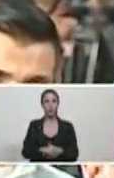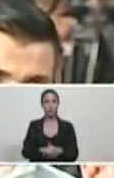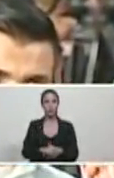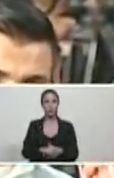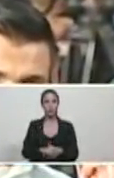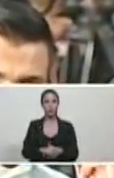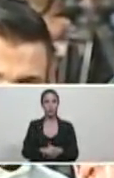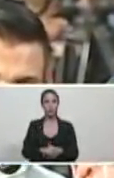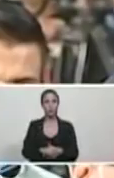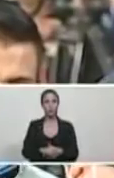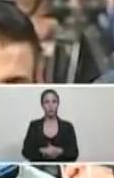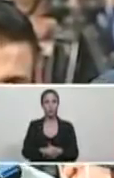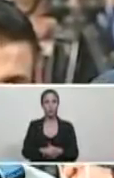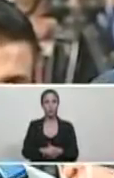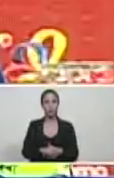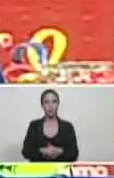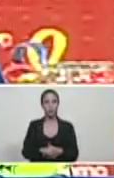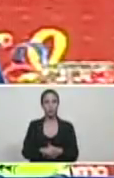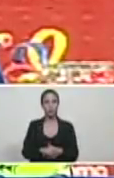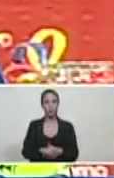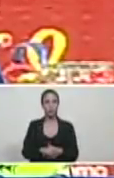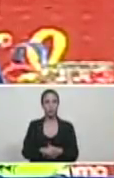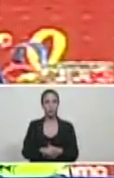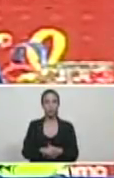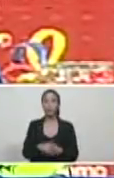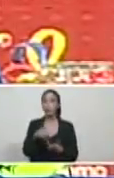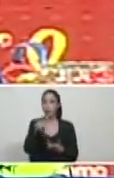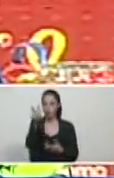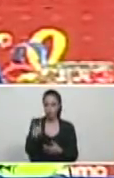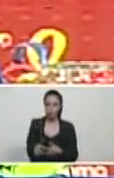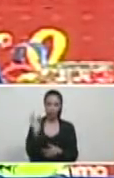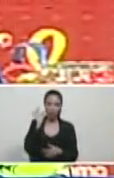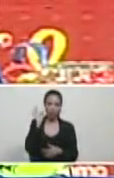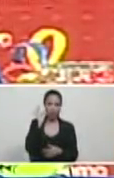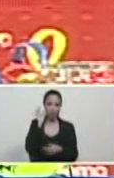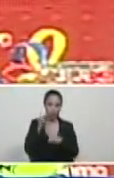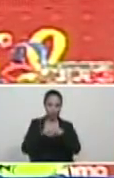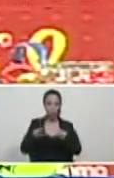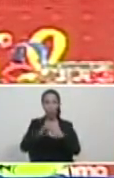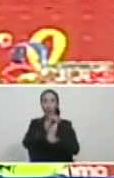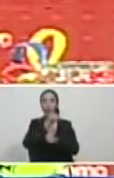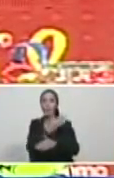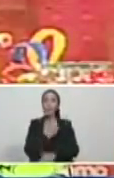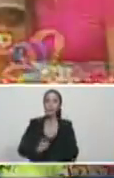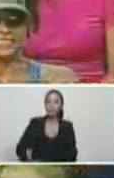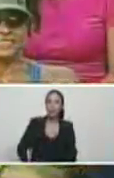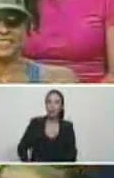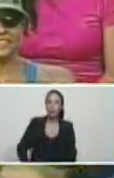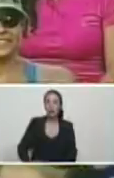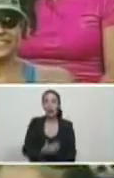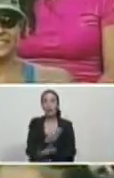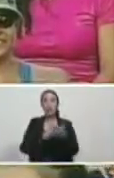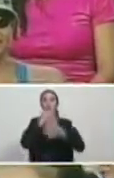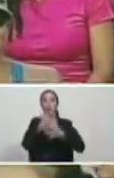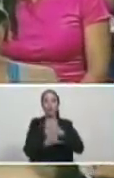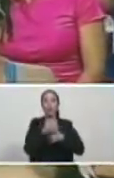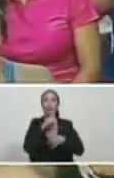viceministro Alexander Mimo Vargas. Escarle es presidenta de este proyecto bonito de la mini muchachada,